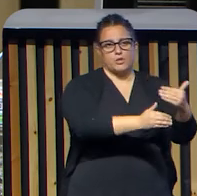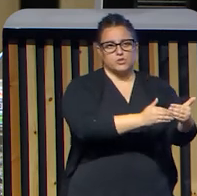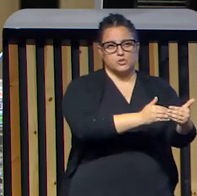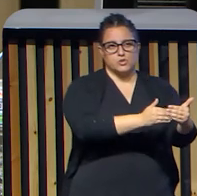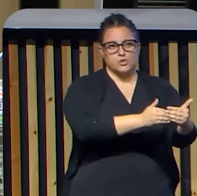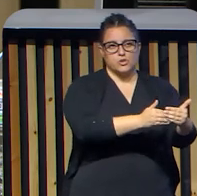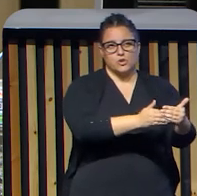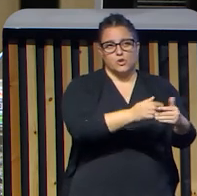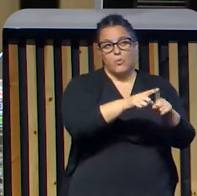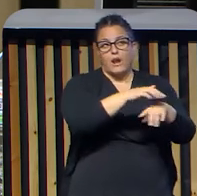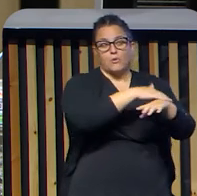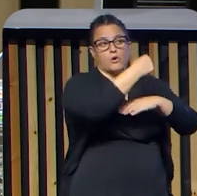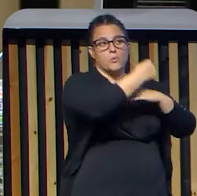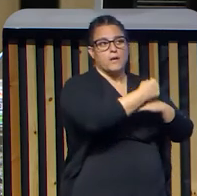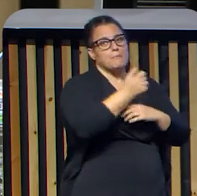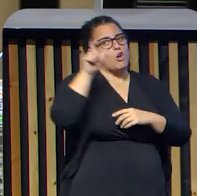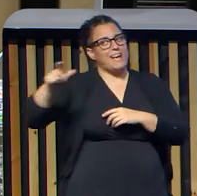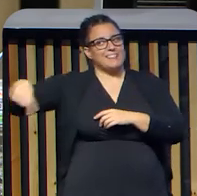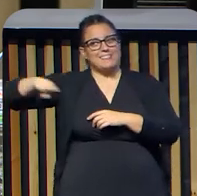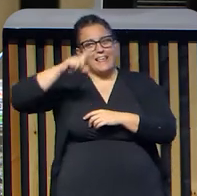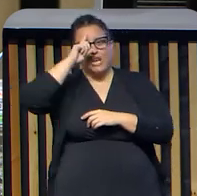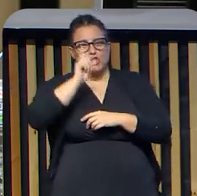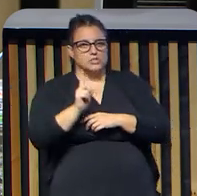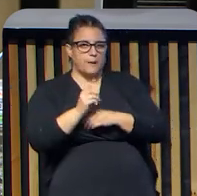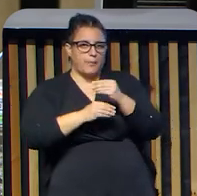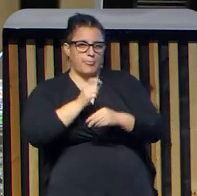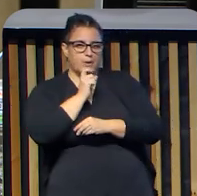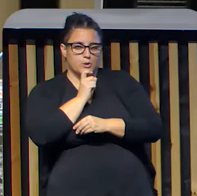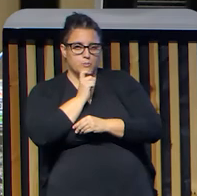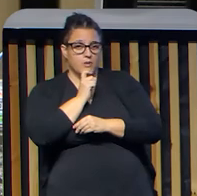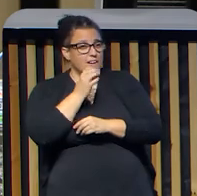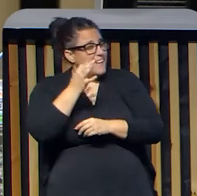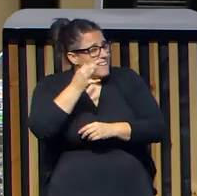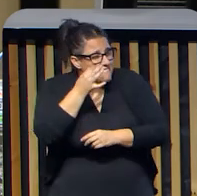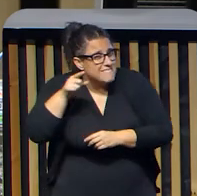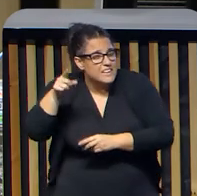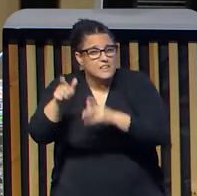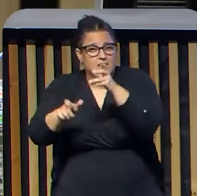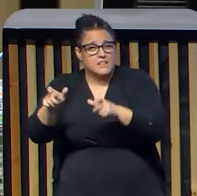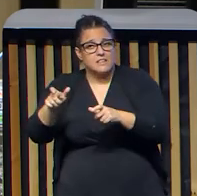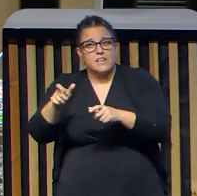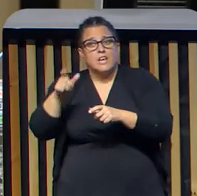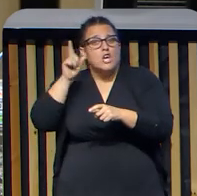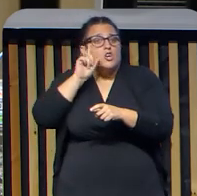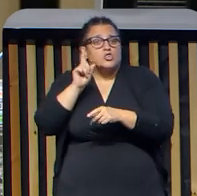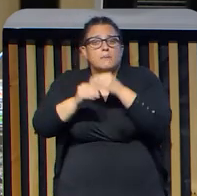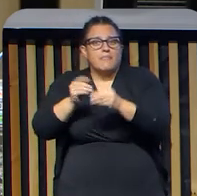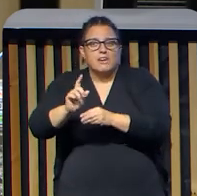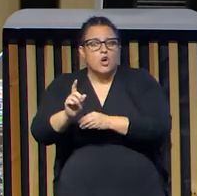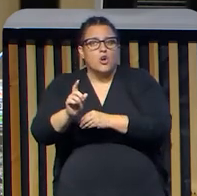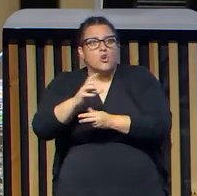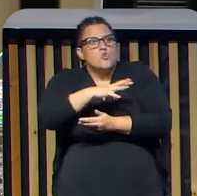diciendo es no entendido lo que vosotros me estáis diciendo que tengo que hacer me explico entonces las sindicatura no había puesto como